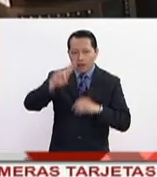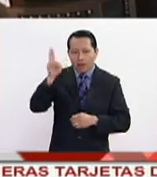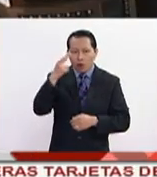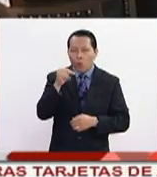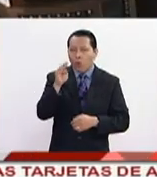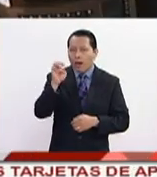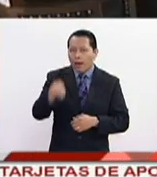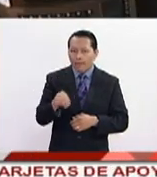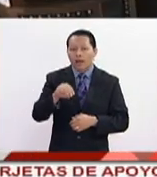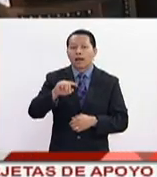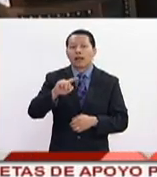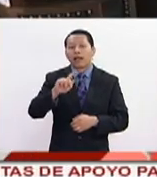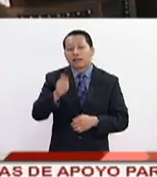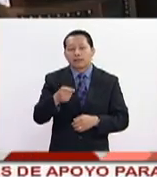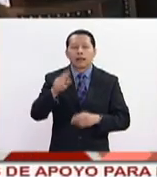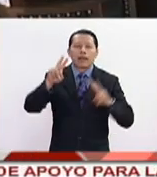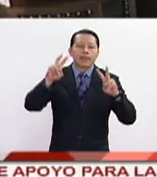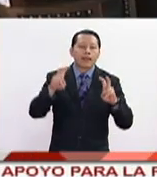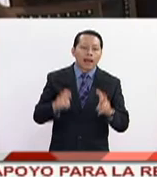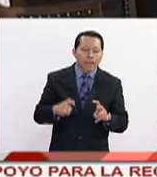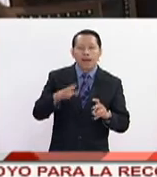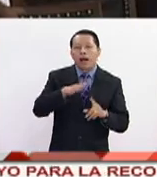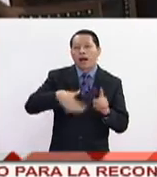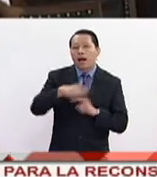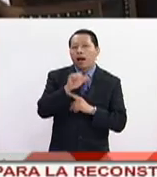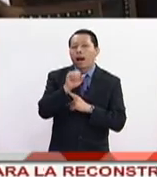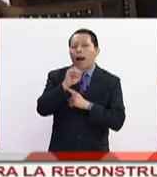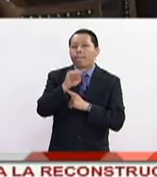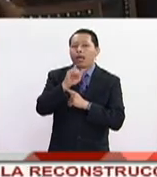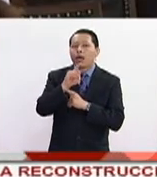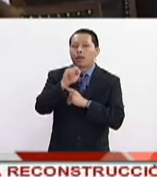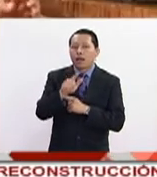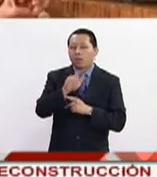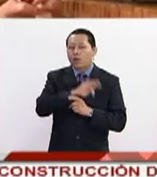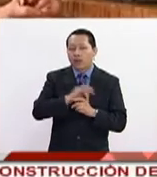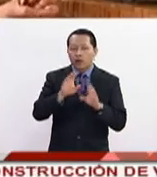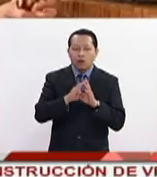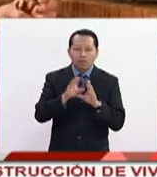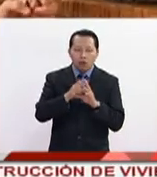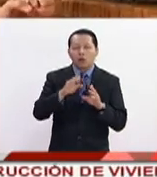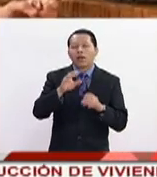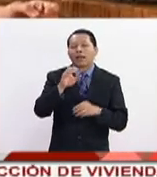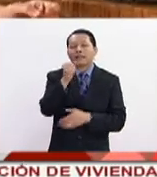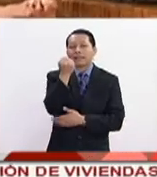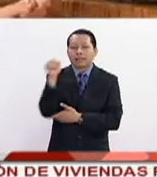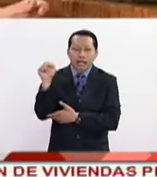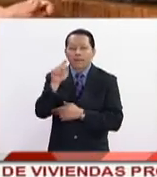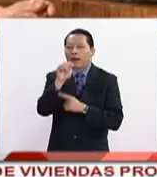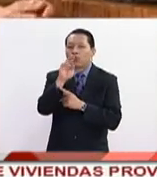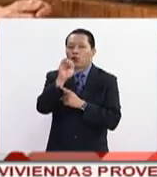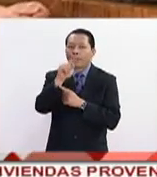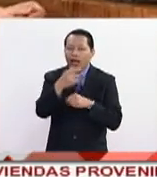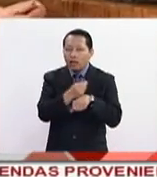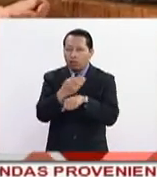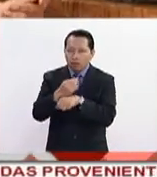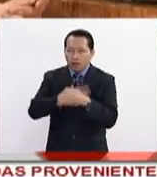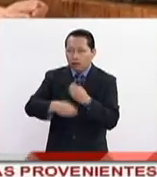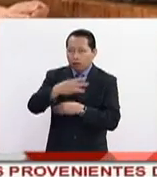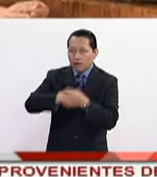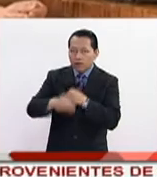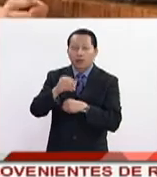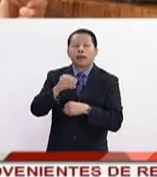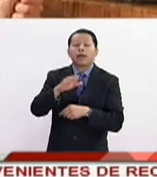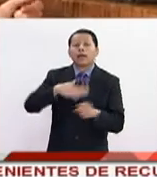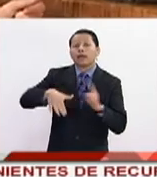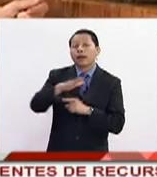México. Se destaca en temas ambientales, en particular en la regeneración de selvas tropicales, el manejo de recursos tropicales, ecología